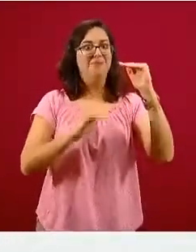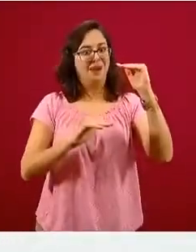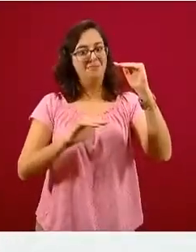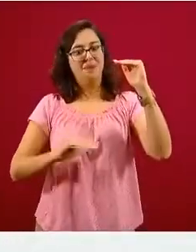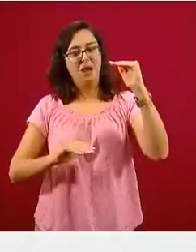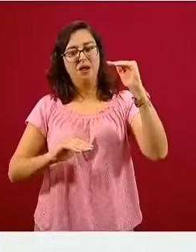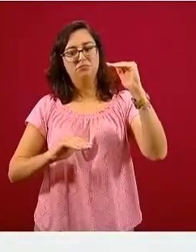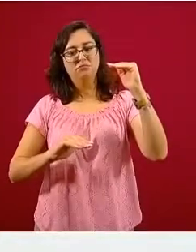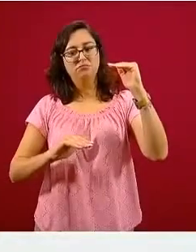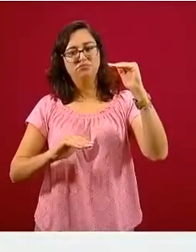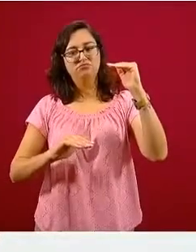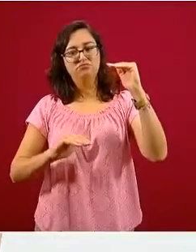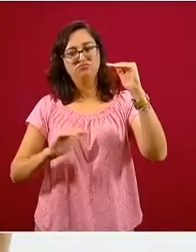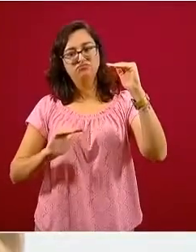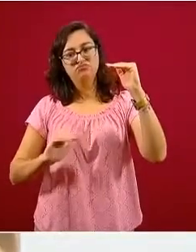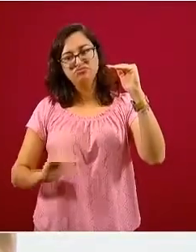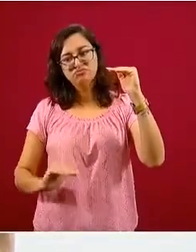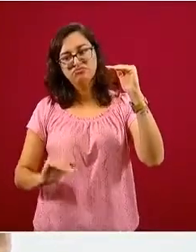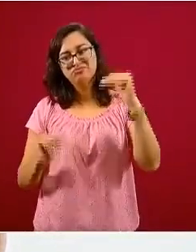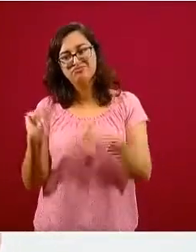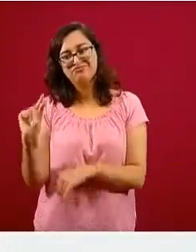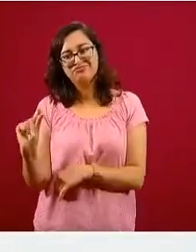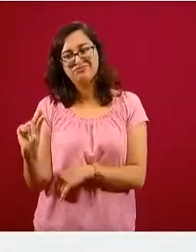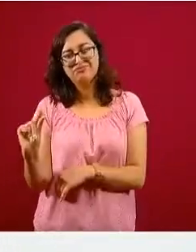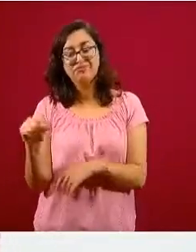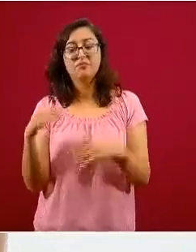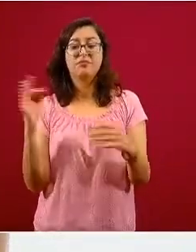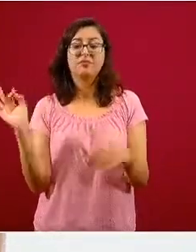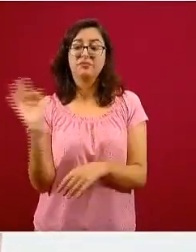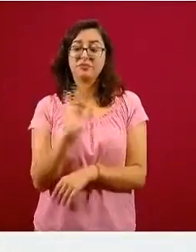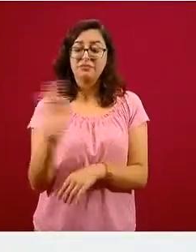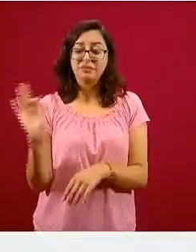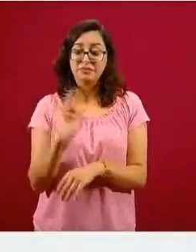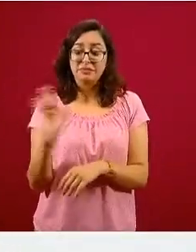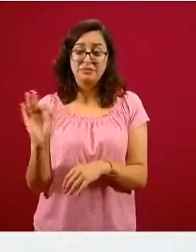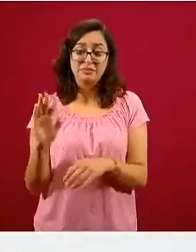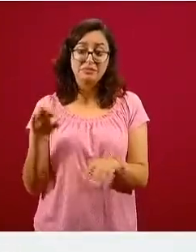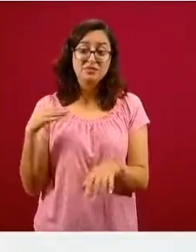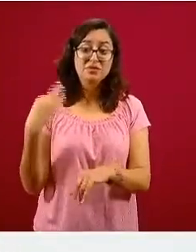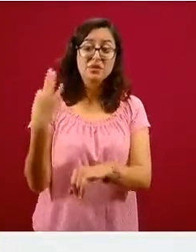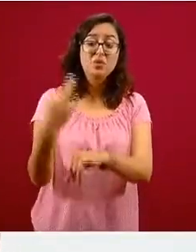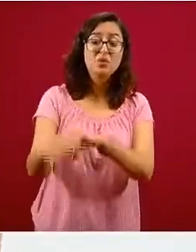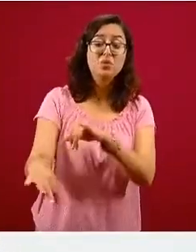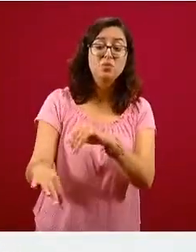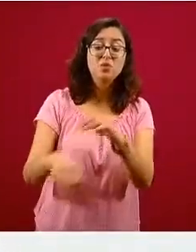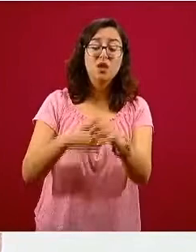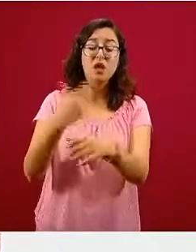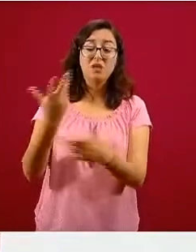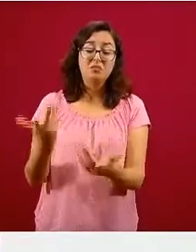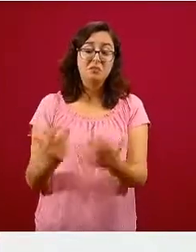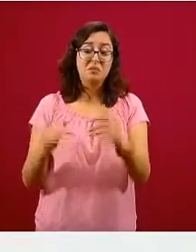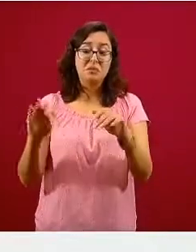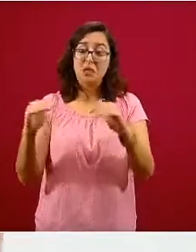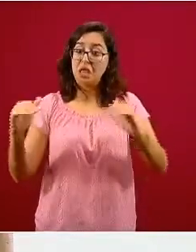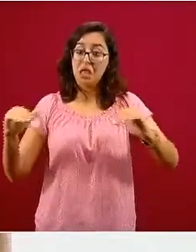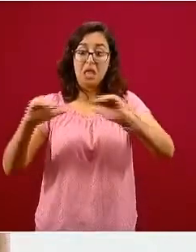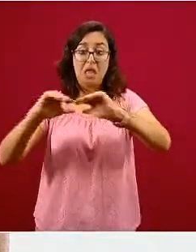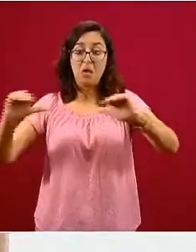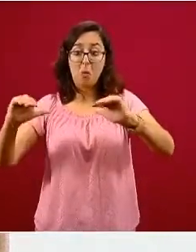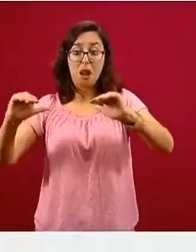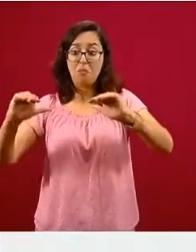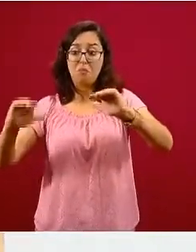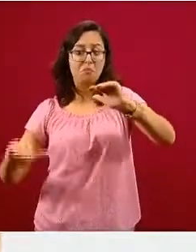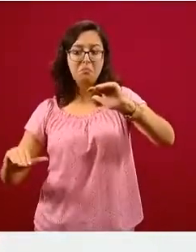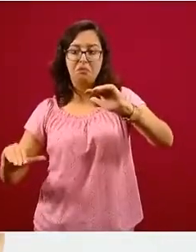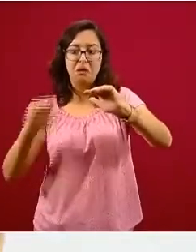la medida en que no es tan grande. Podría ser que al final de la semana se borrara el descenso, es decir, que termináramos en equilibrio, ya no en